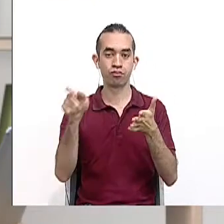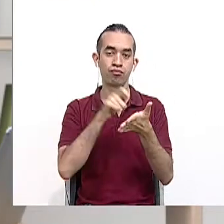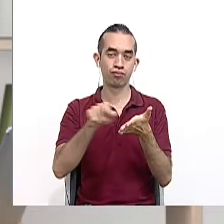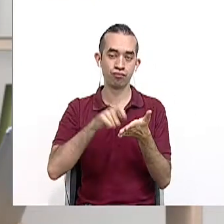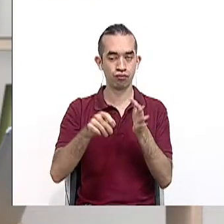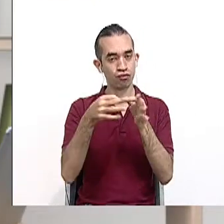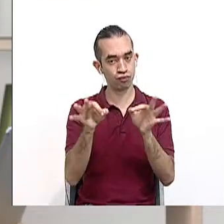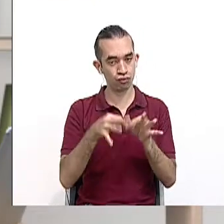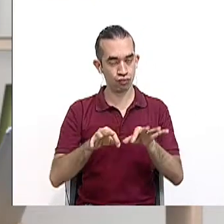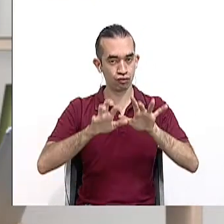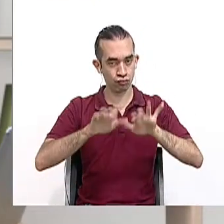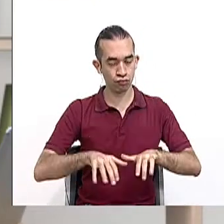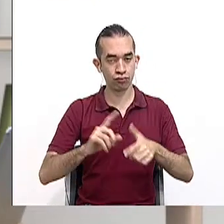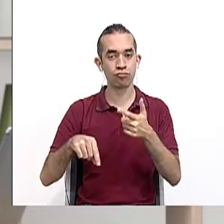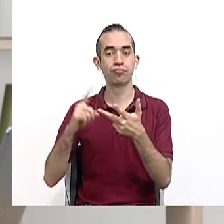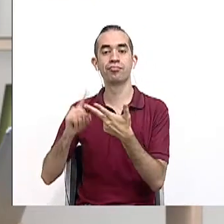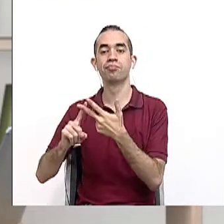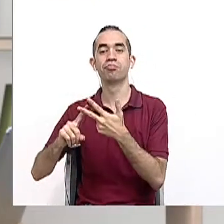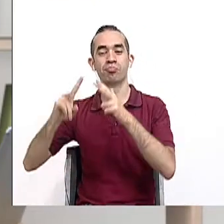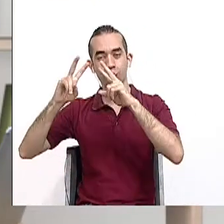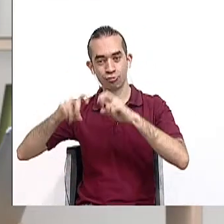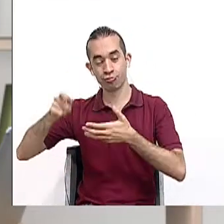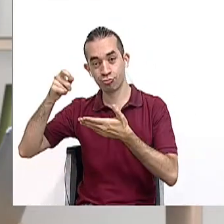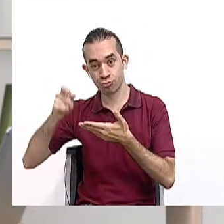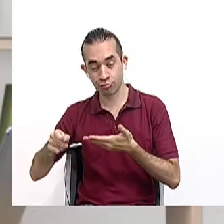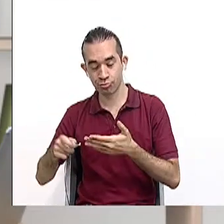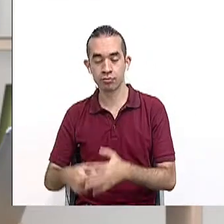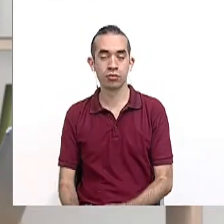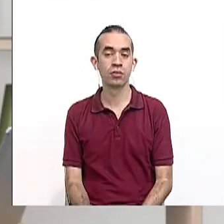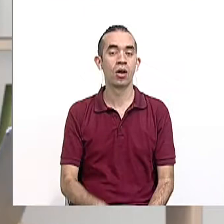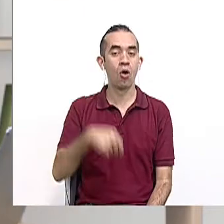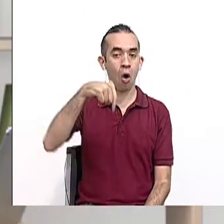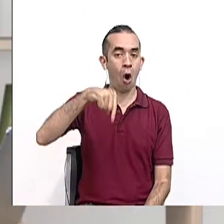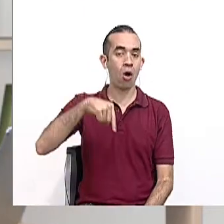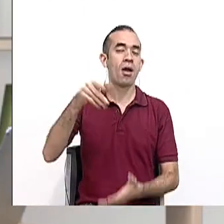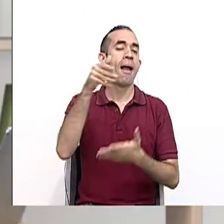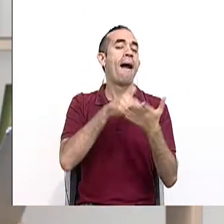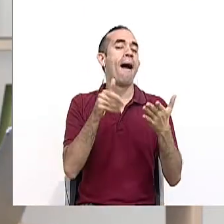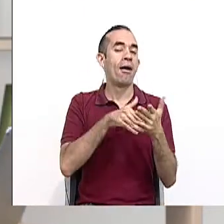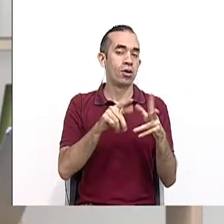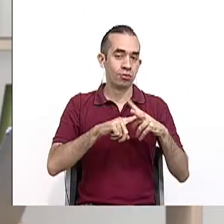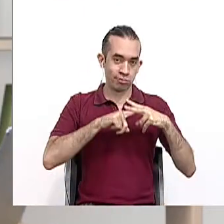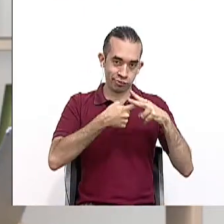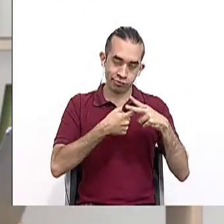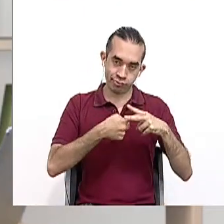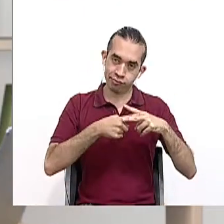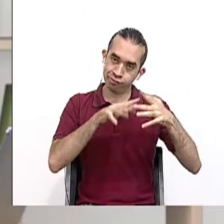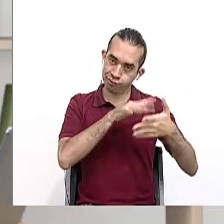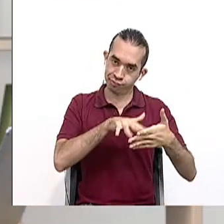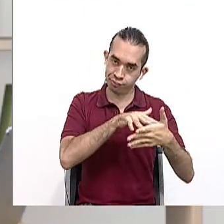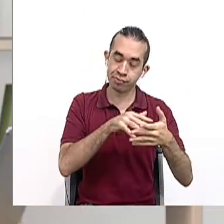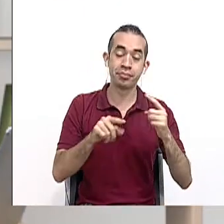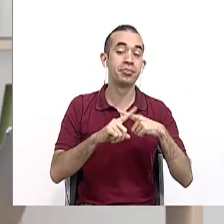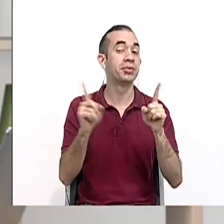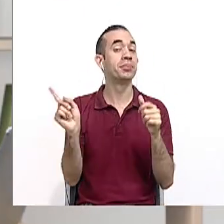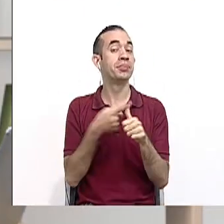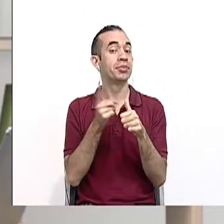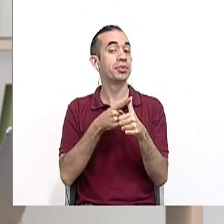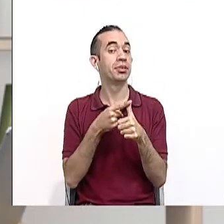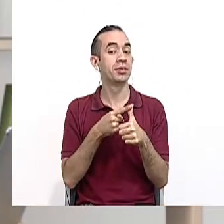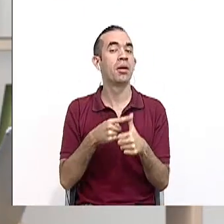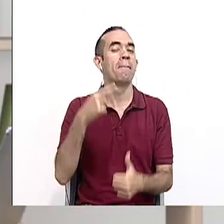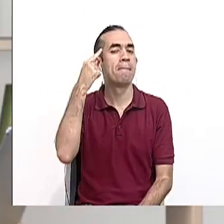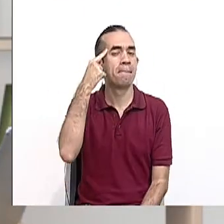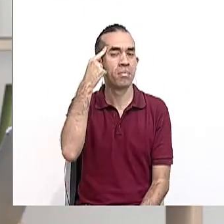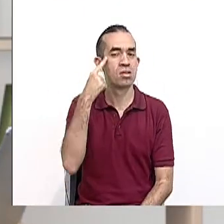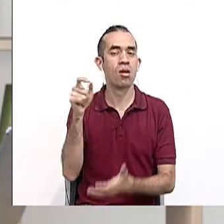textualización y finalmente la revisión. Hoy abordaremos unas de ellas. Pero antes me gustaría que pensemos cómo